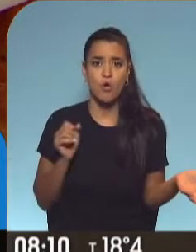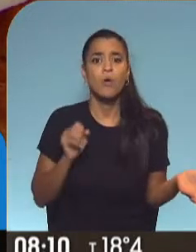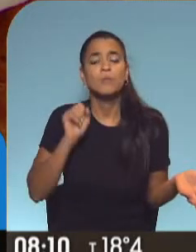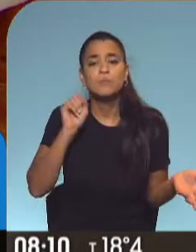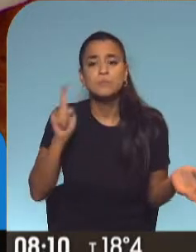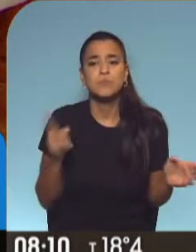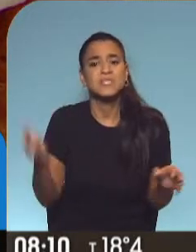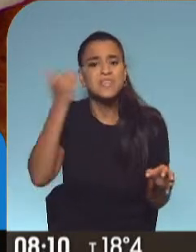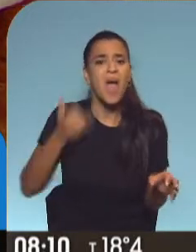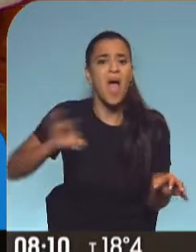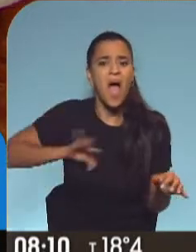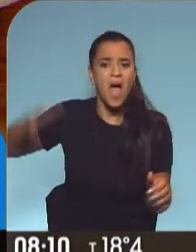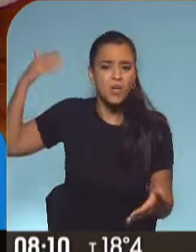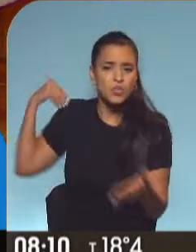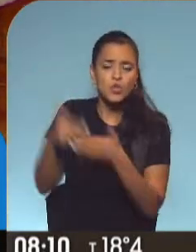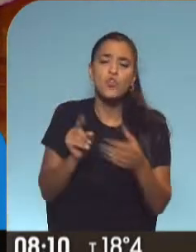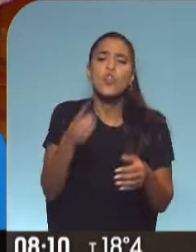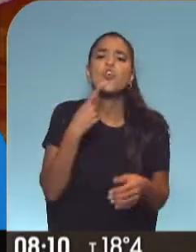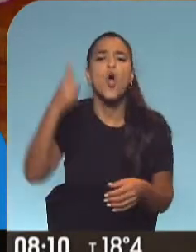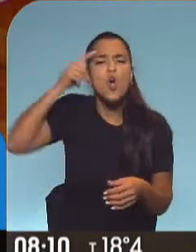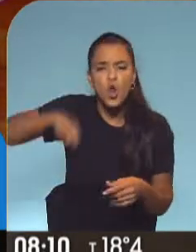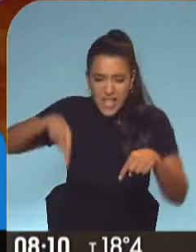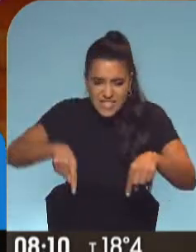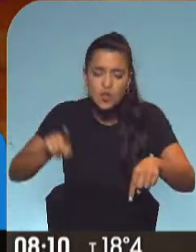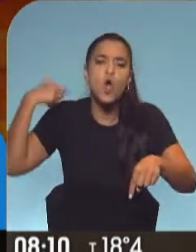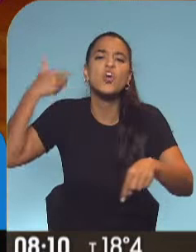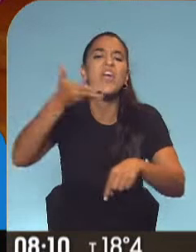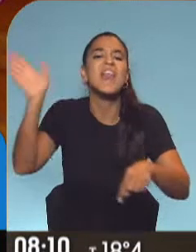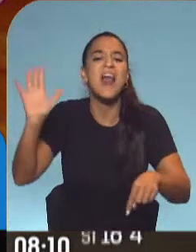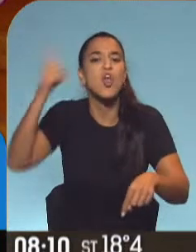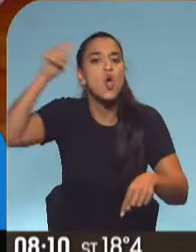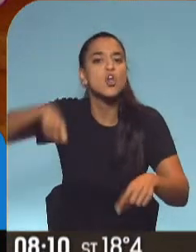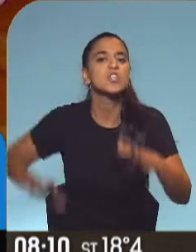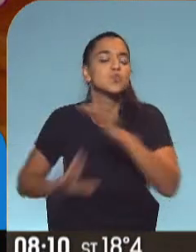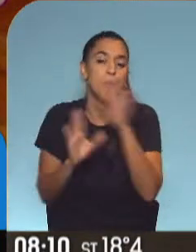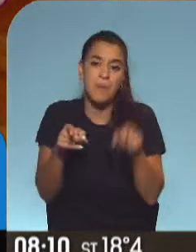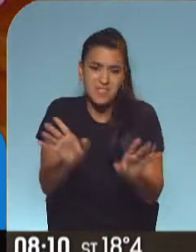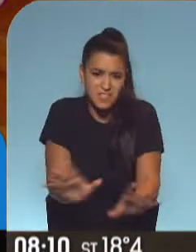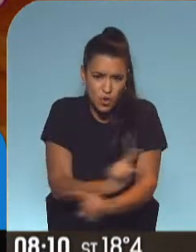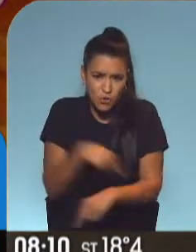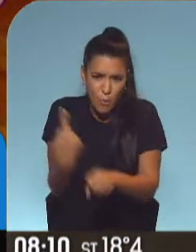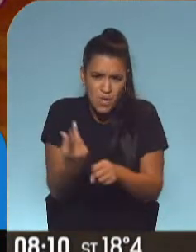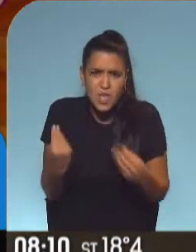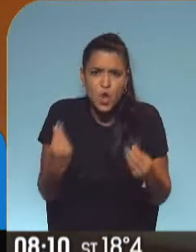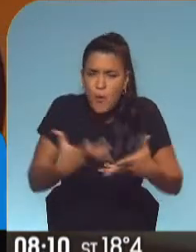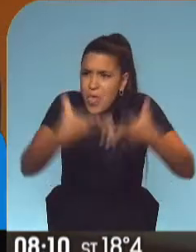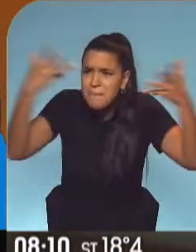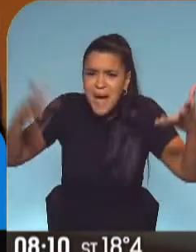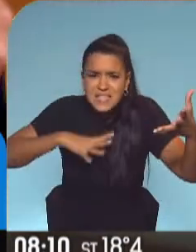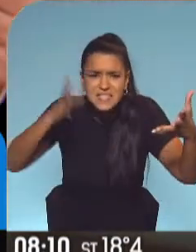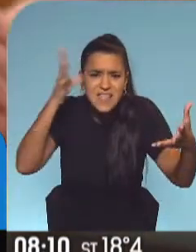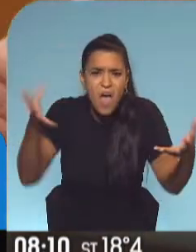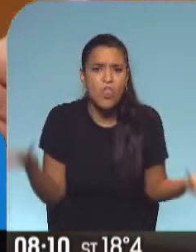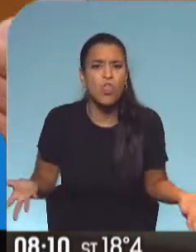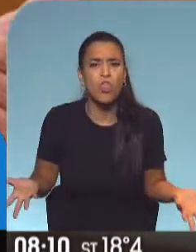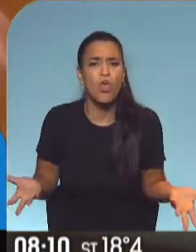tipo, hace ya muchos años. Ni siquiera hablo de esta Corte, hablo de la Corte en general. Eso no puede ser. Entonces, ¿para qué tenemos nuestras Cortes